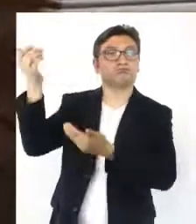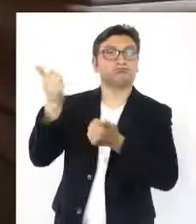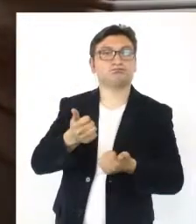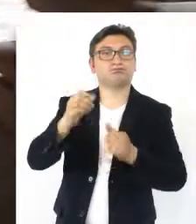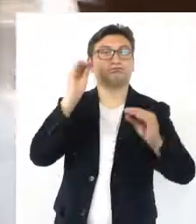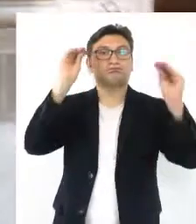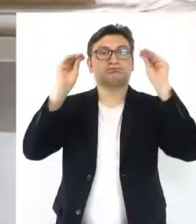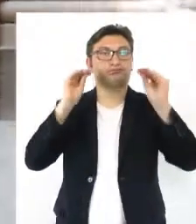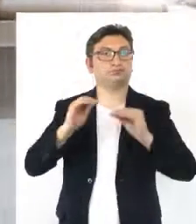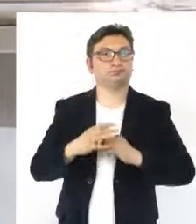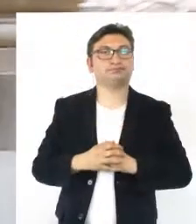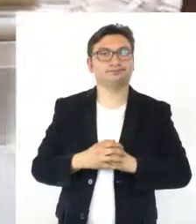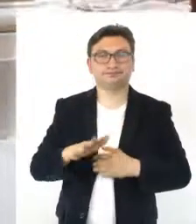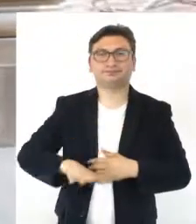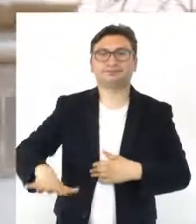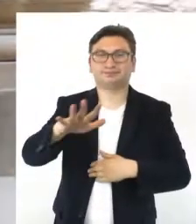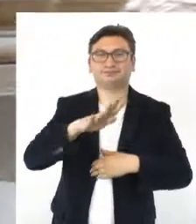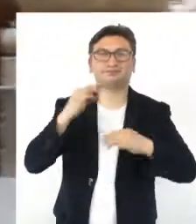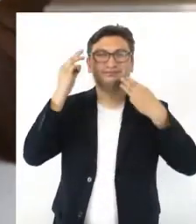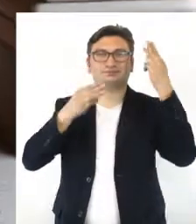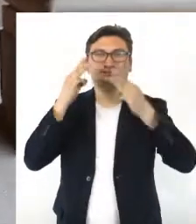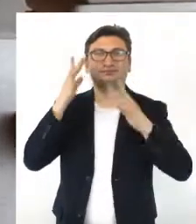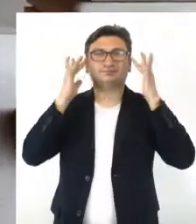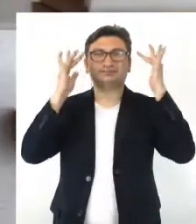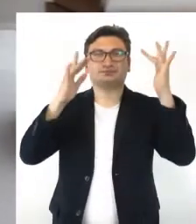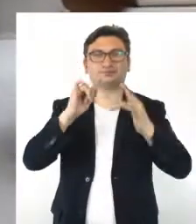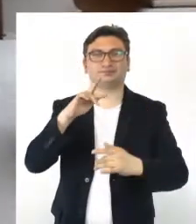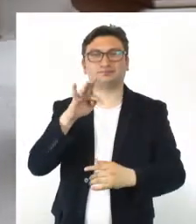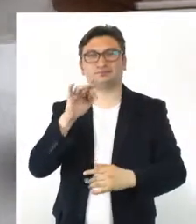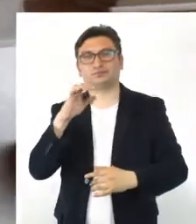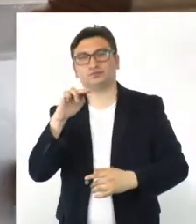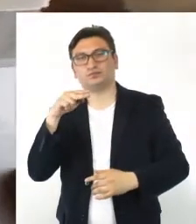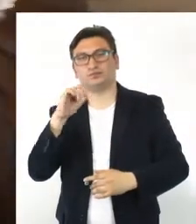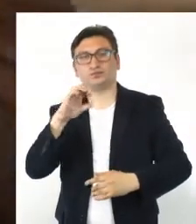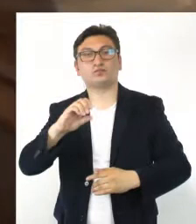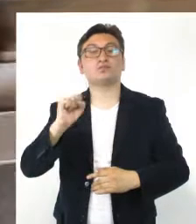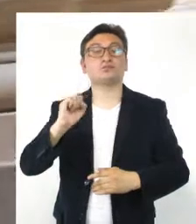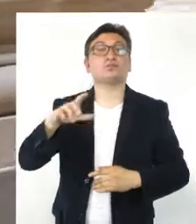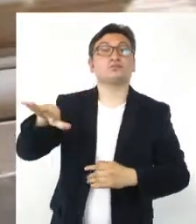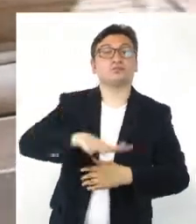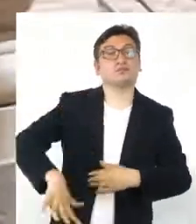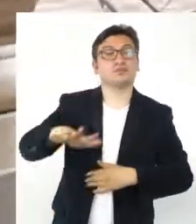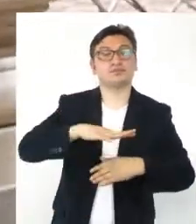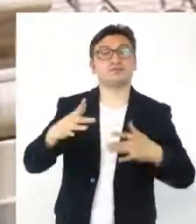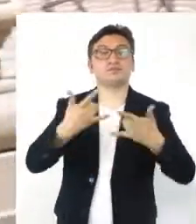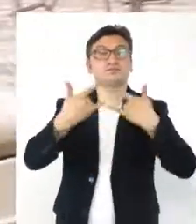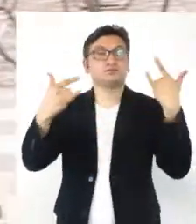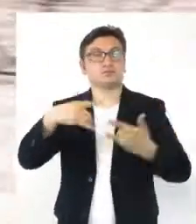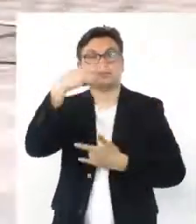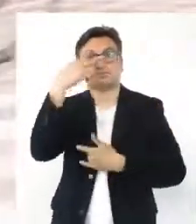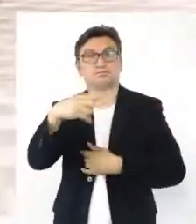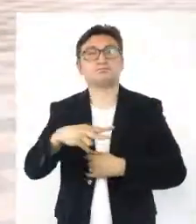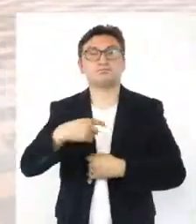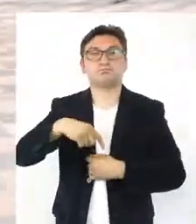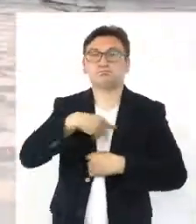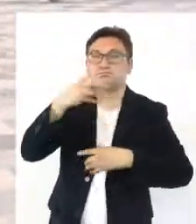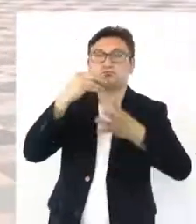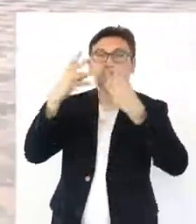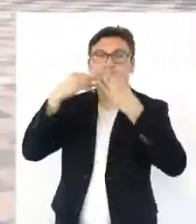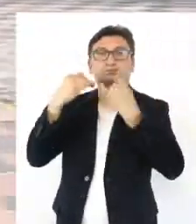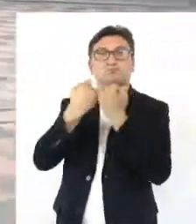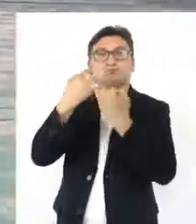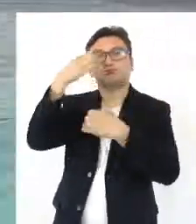En definitiva, San Ildefonso es un espacio para conocer más sobre nuestra historia como mexicanos y para estar al día del arte mexicano o